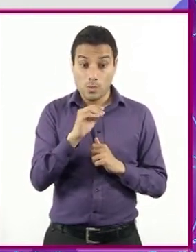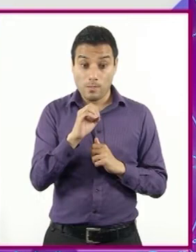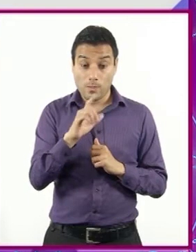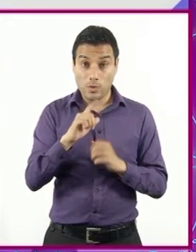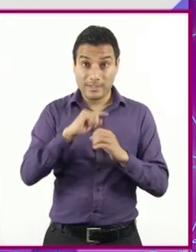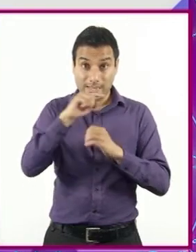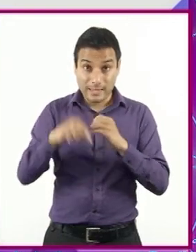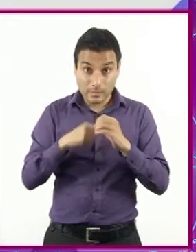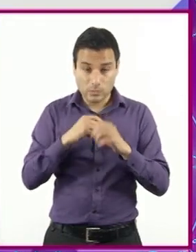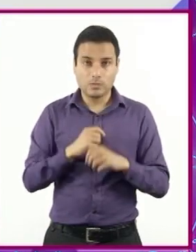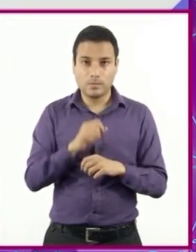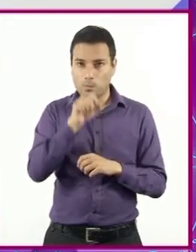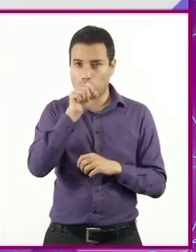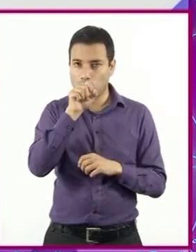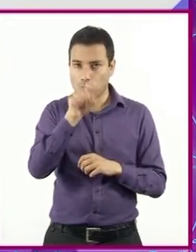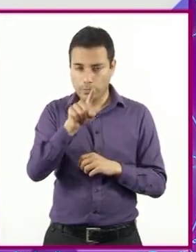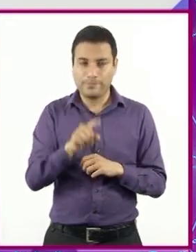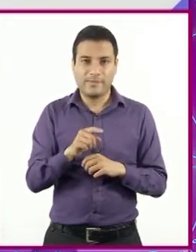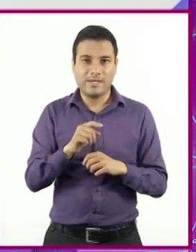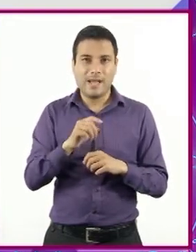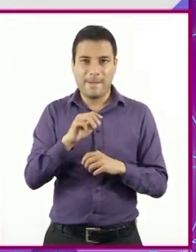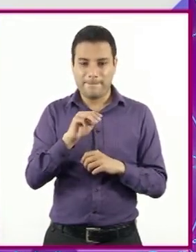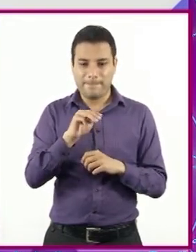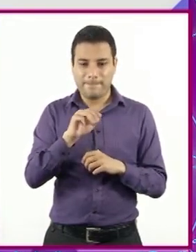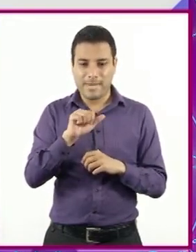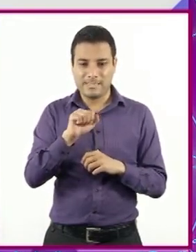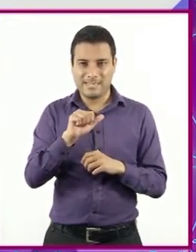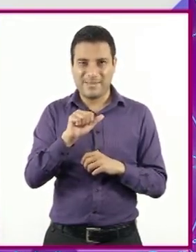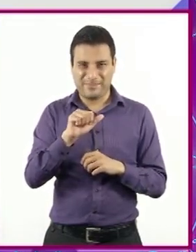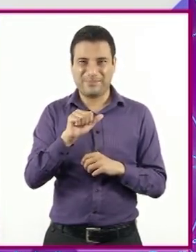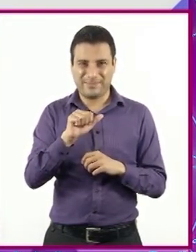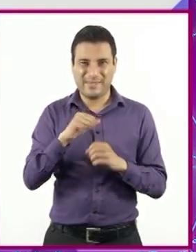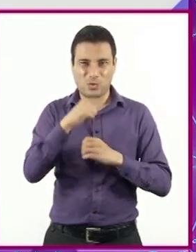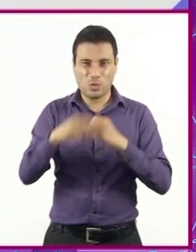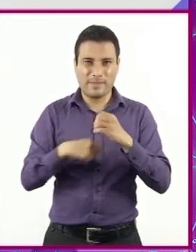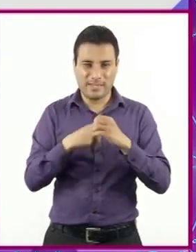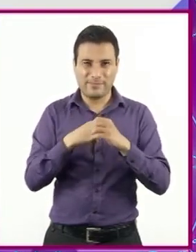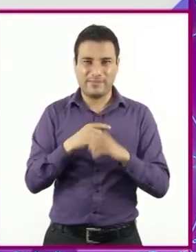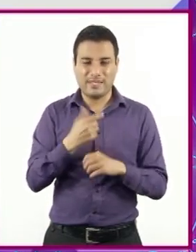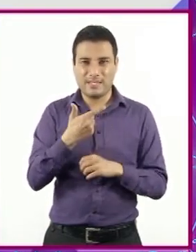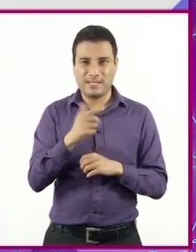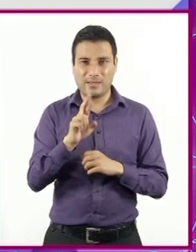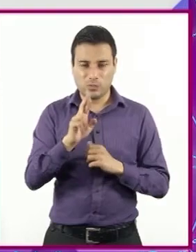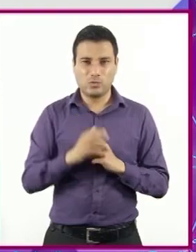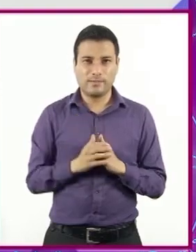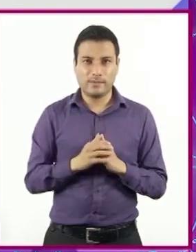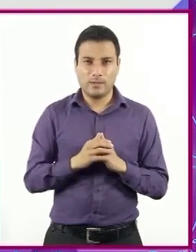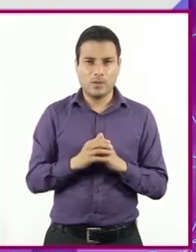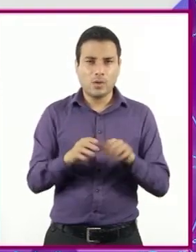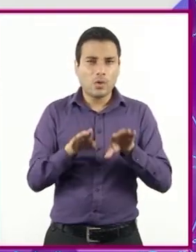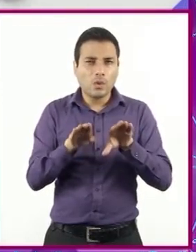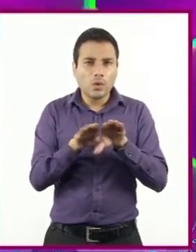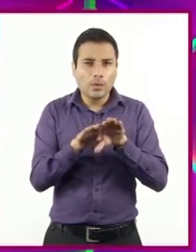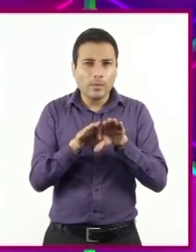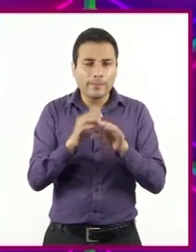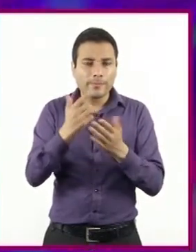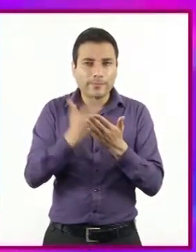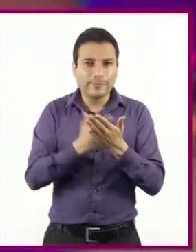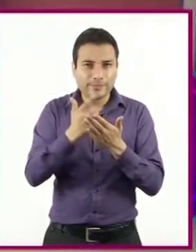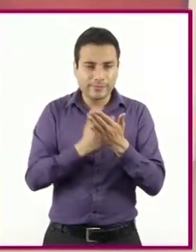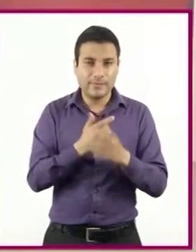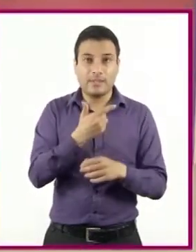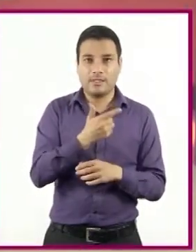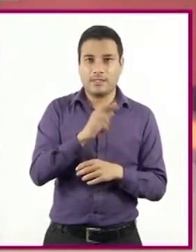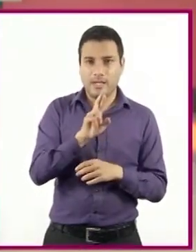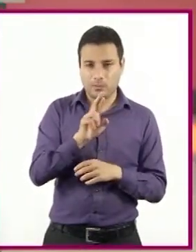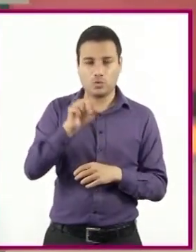átomos es la masa atómica expresada en gramos. Masa molar se mide en gramos sobre mol.